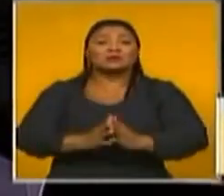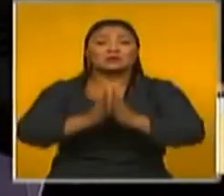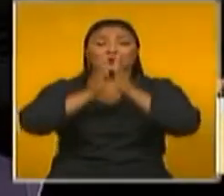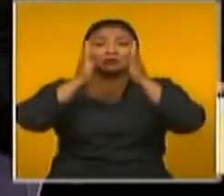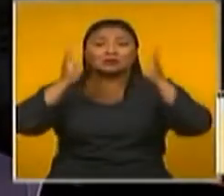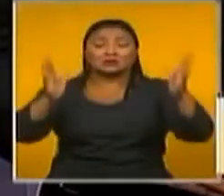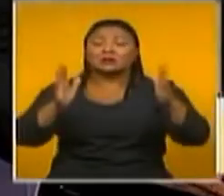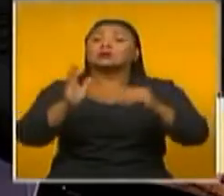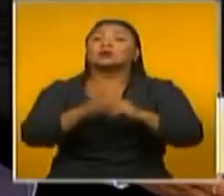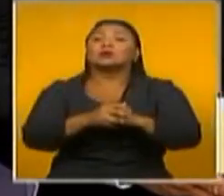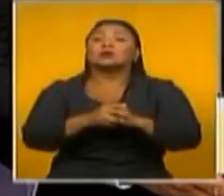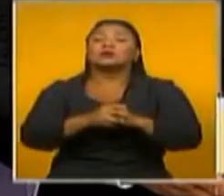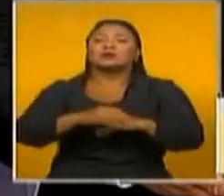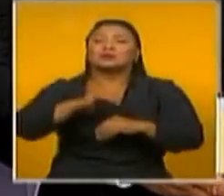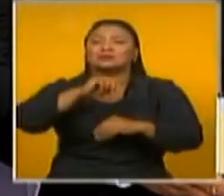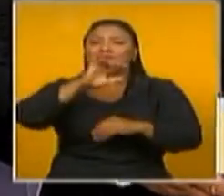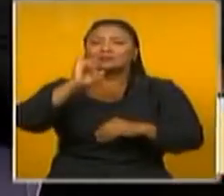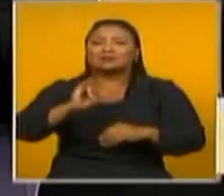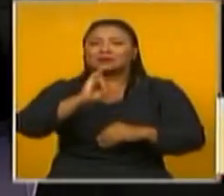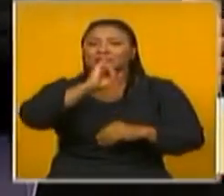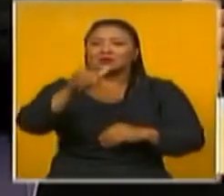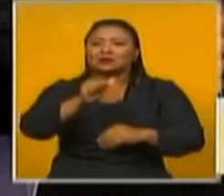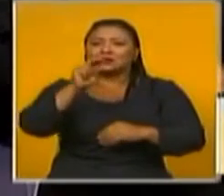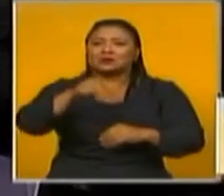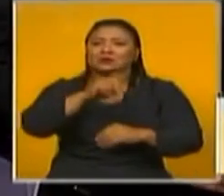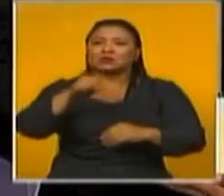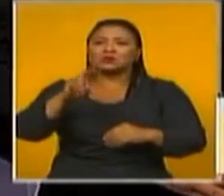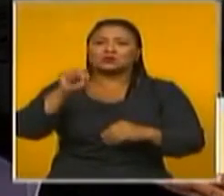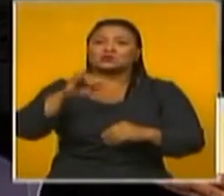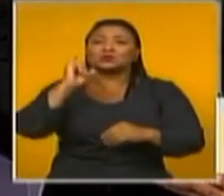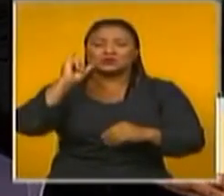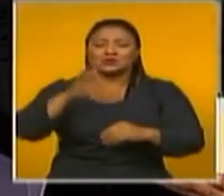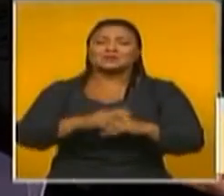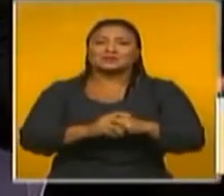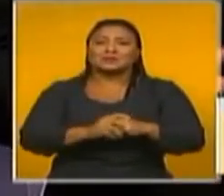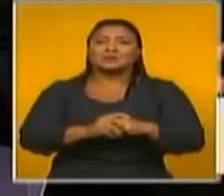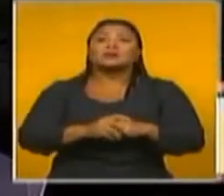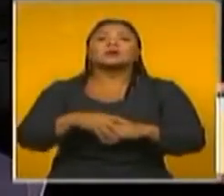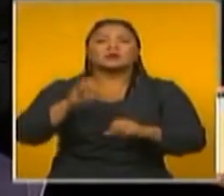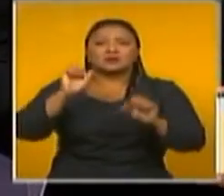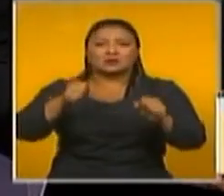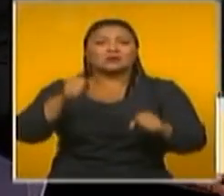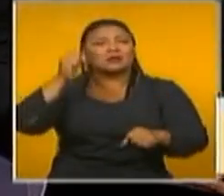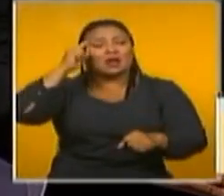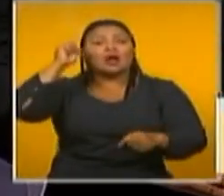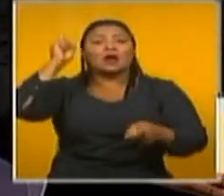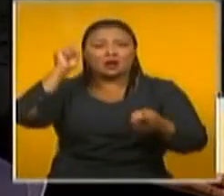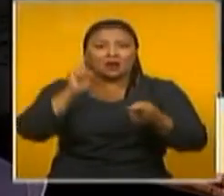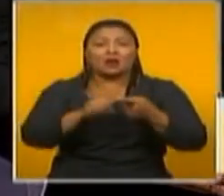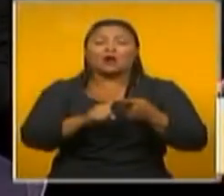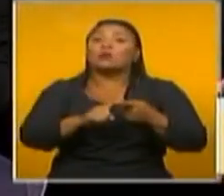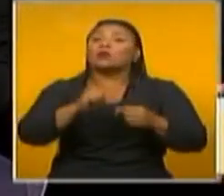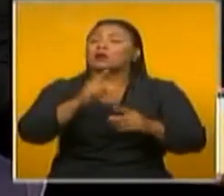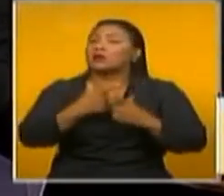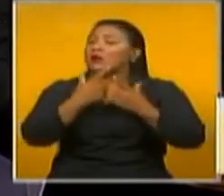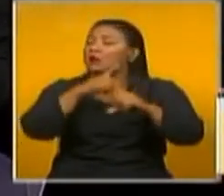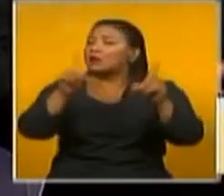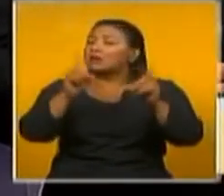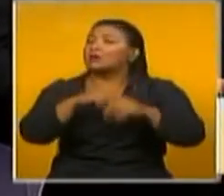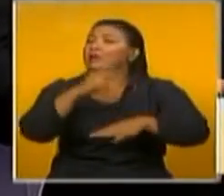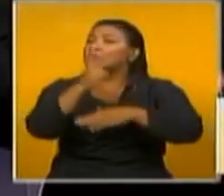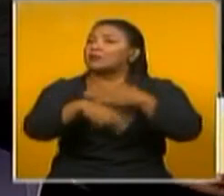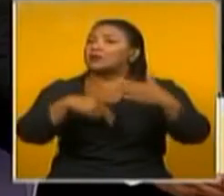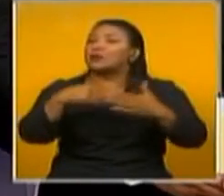la zona intocable del Yasuní. Y sí estamos de acuerdo con limitar la actividad minera que afecte